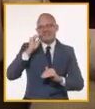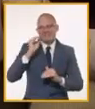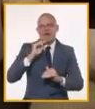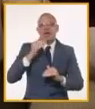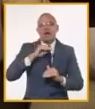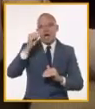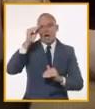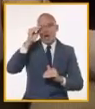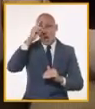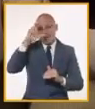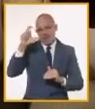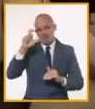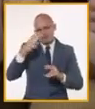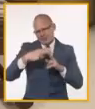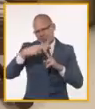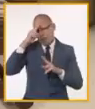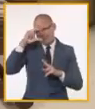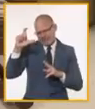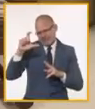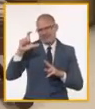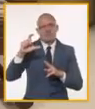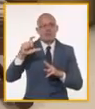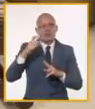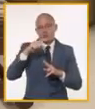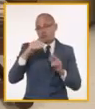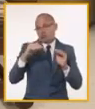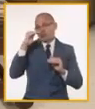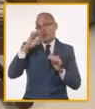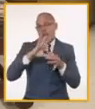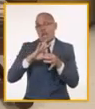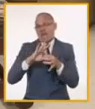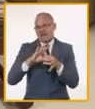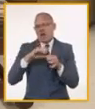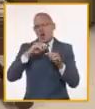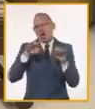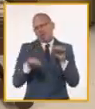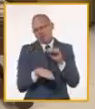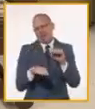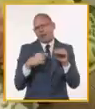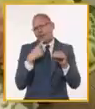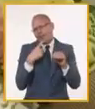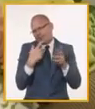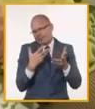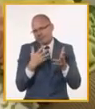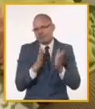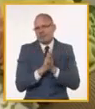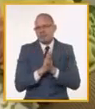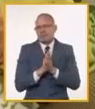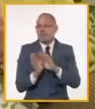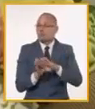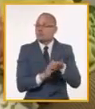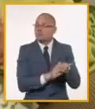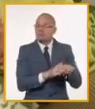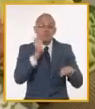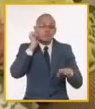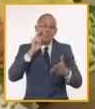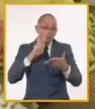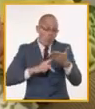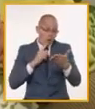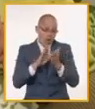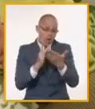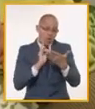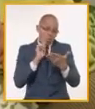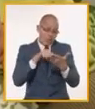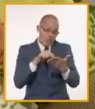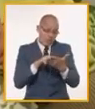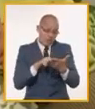siendo realmente las mismas cosas estas de carácter preventivo y de administración. Integrante del Departamento de Sanidad.